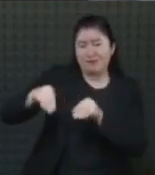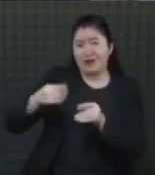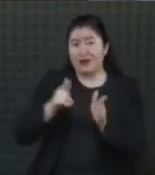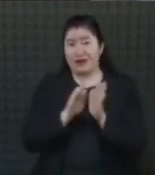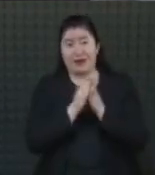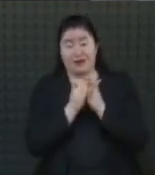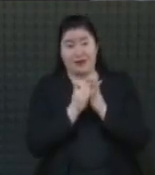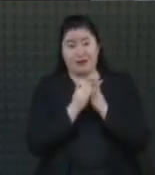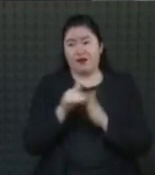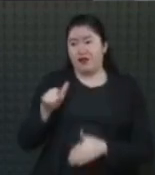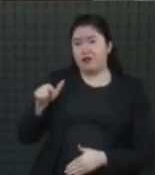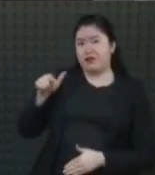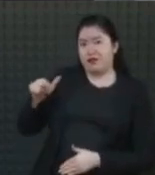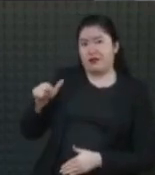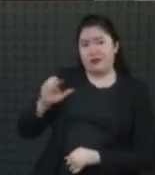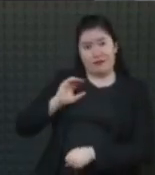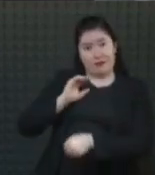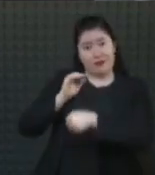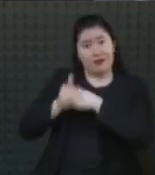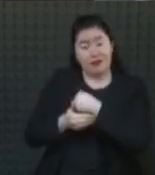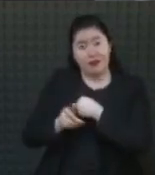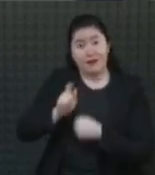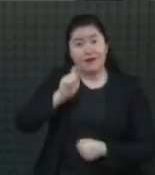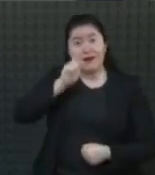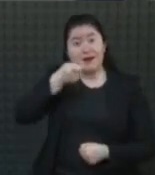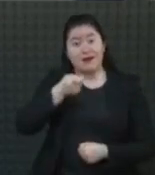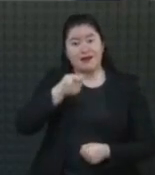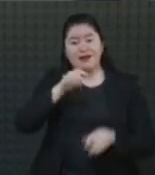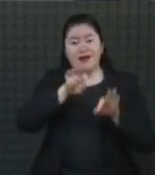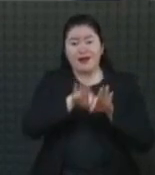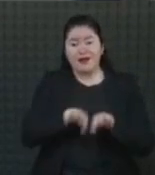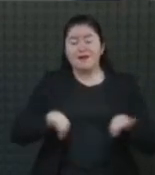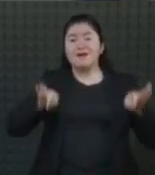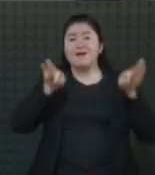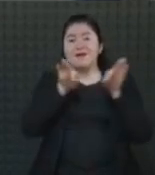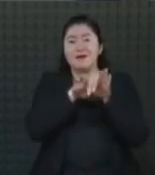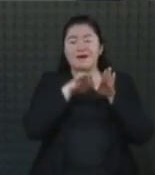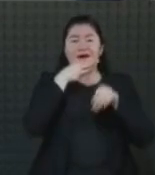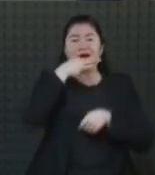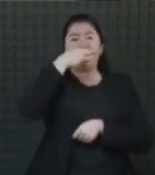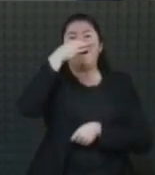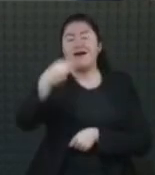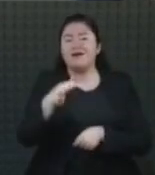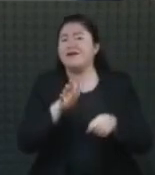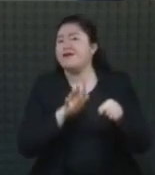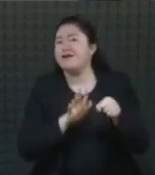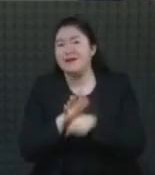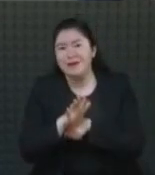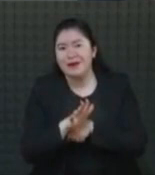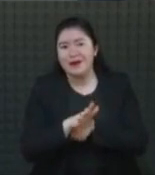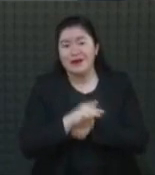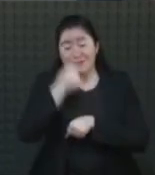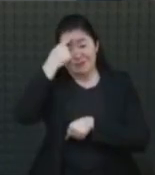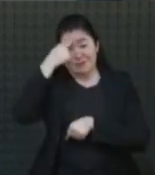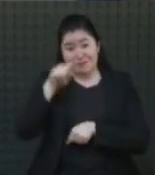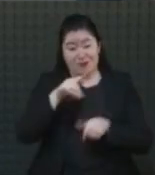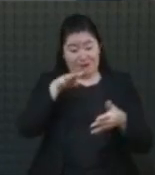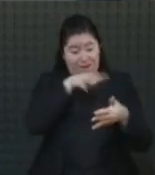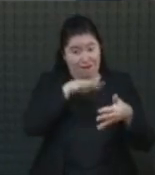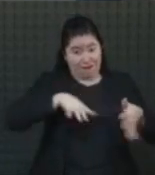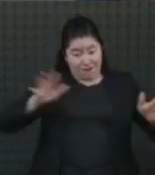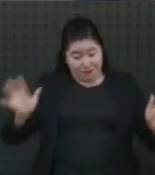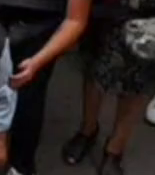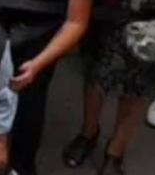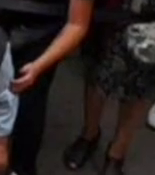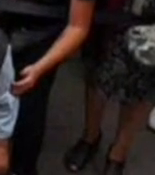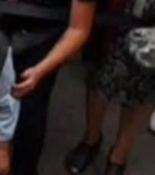la clausura, anunciamos el principio de la gran campaña de fomento a la lectura en la Ciudad de México. Que se van a volver locos,